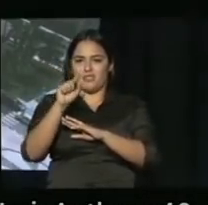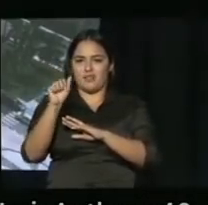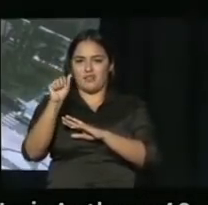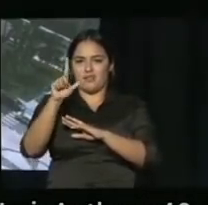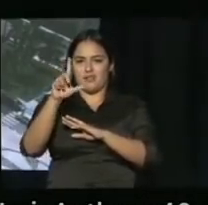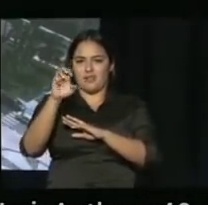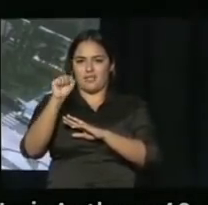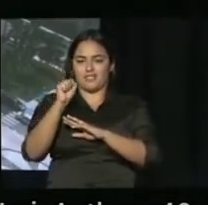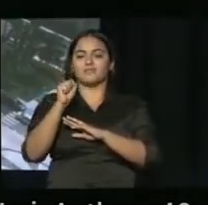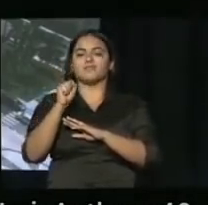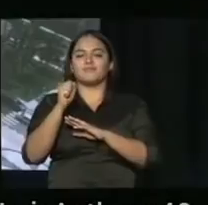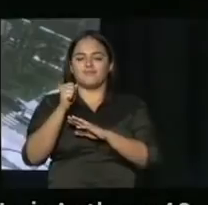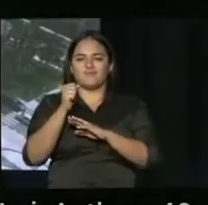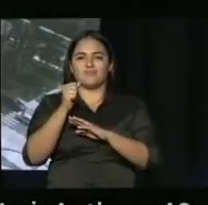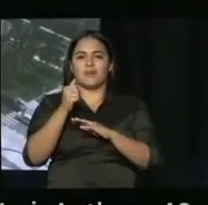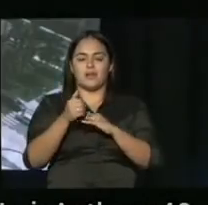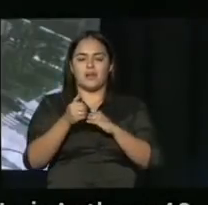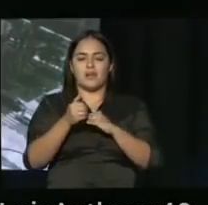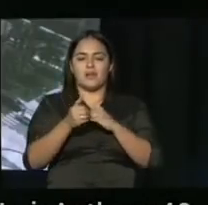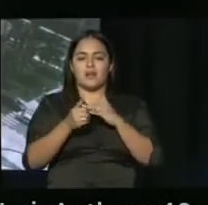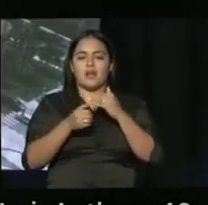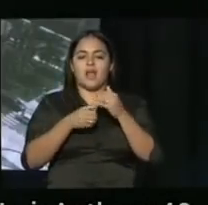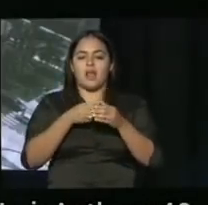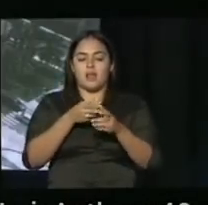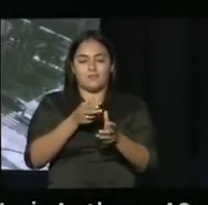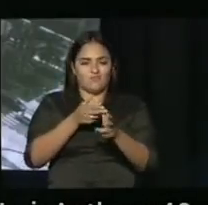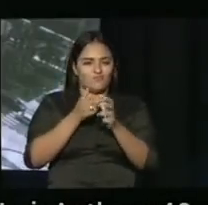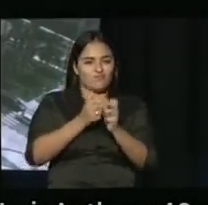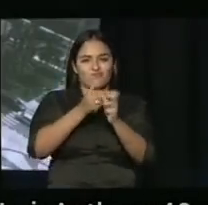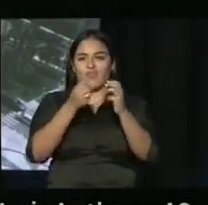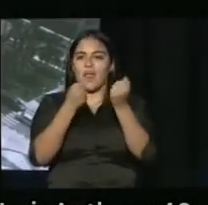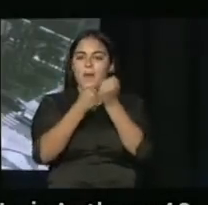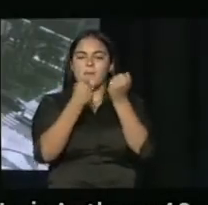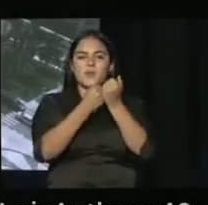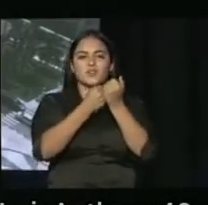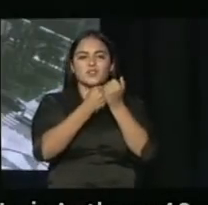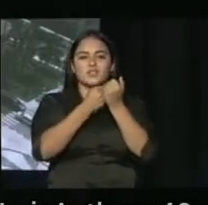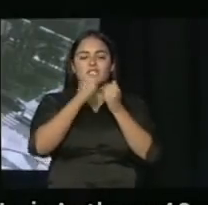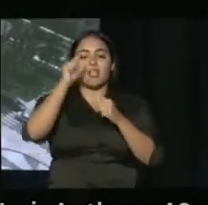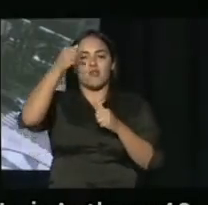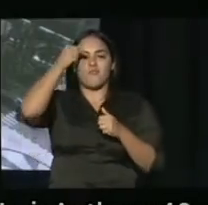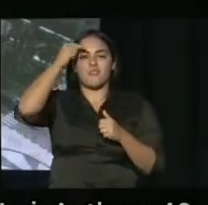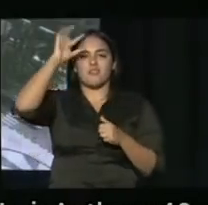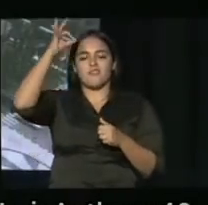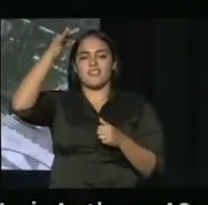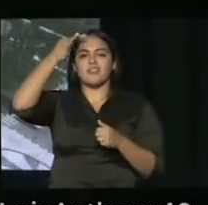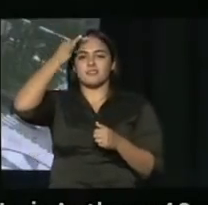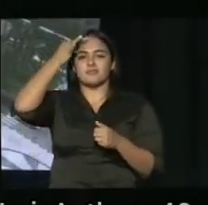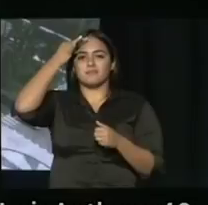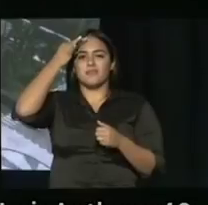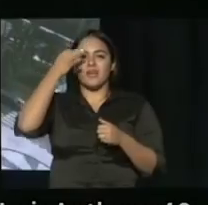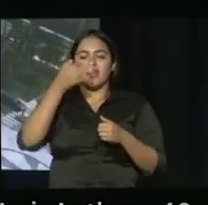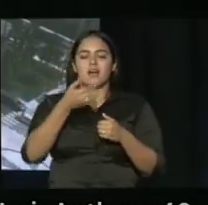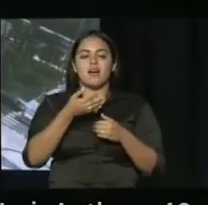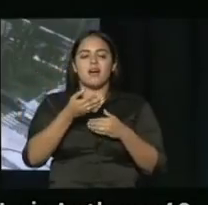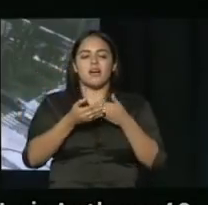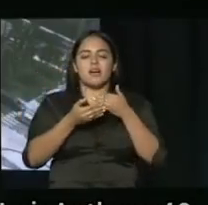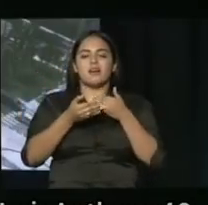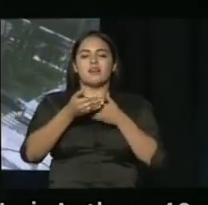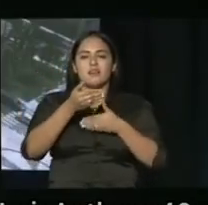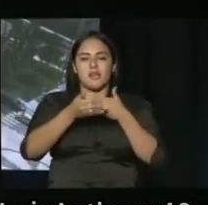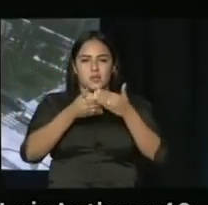para agilizar el apoyo necesario del gobierno federal para reconstruir a Puerto Rico. Pero